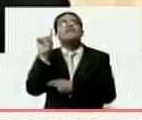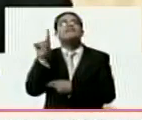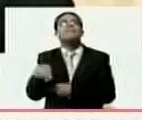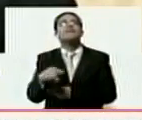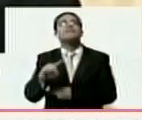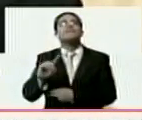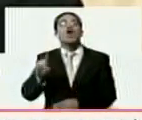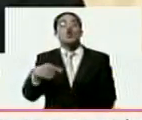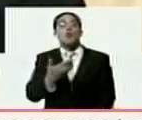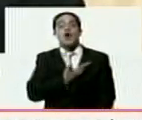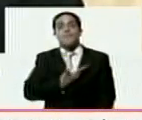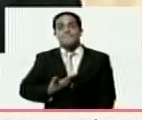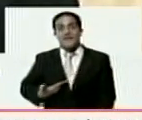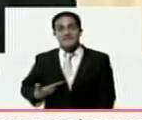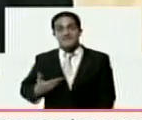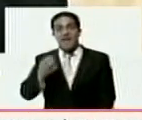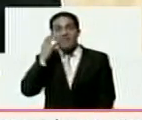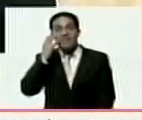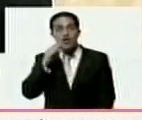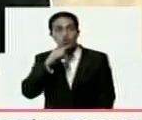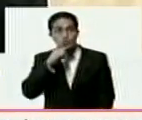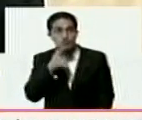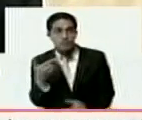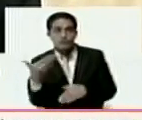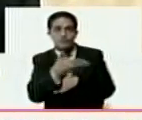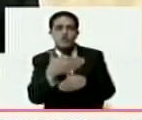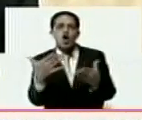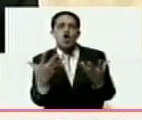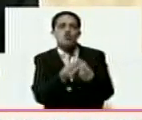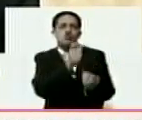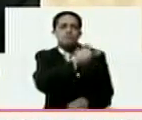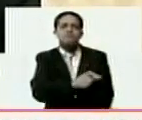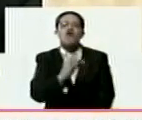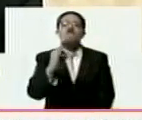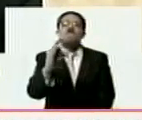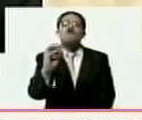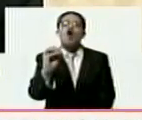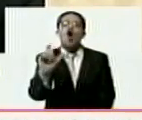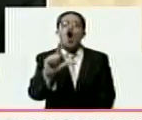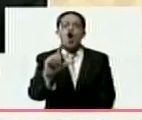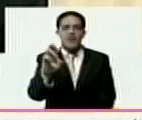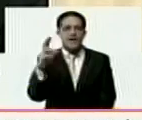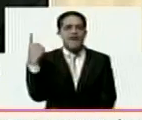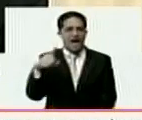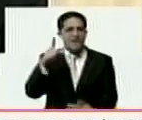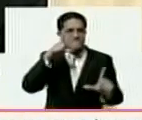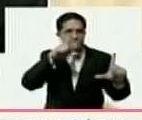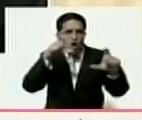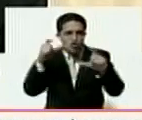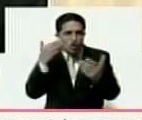Duque estuvo en el Comando Sur con el señor Foller. Hay unas imágenes también